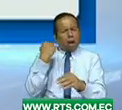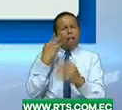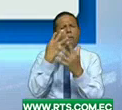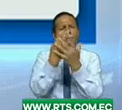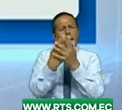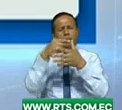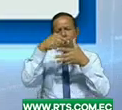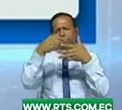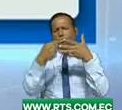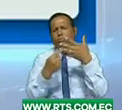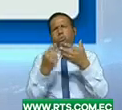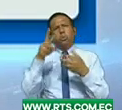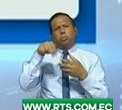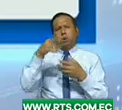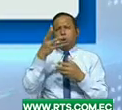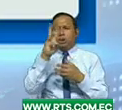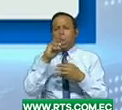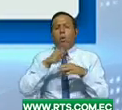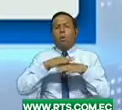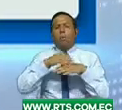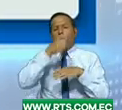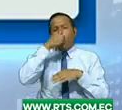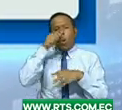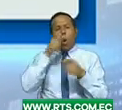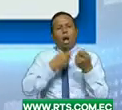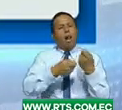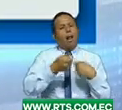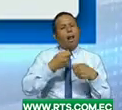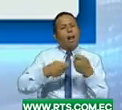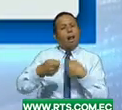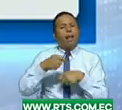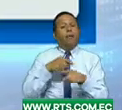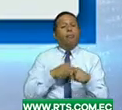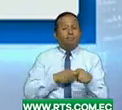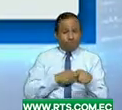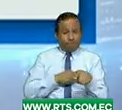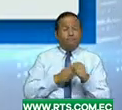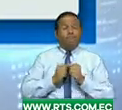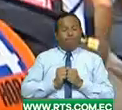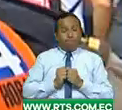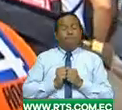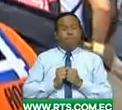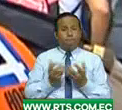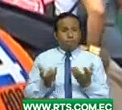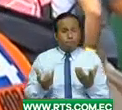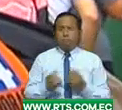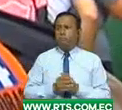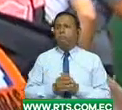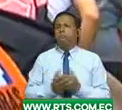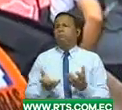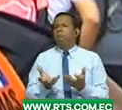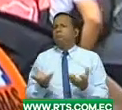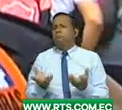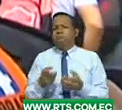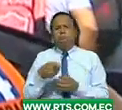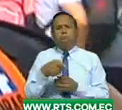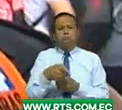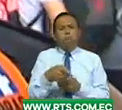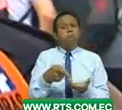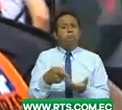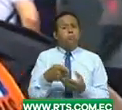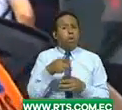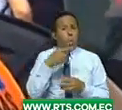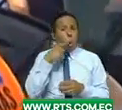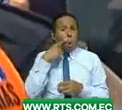el 2016 por tráfico ilícito de sustancias sujetas a fiscalización. Quien no se encontraba con ningún tipo de